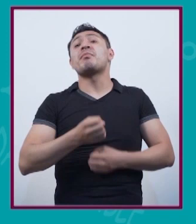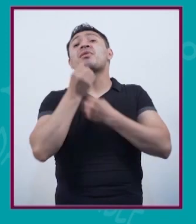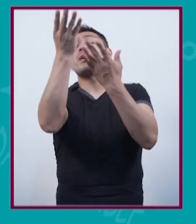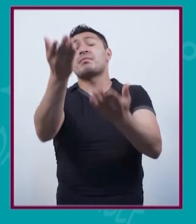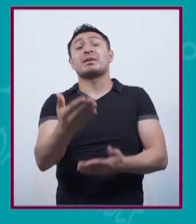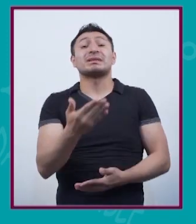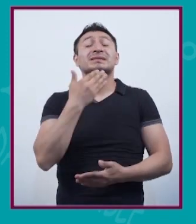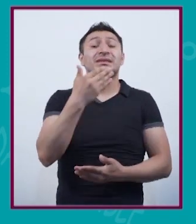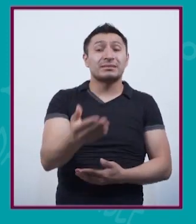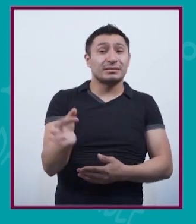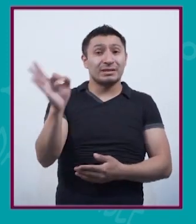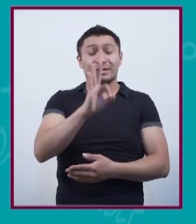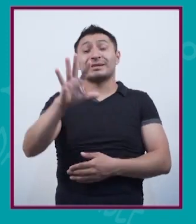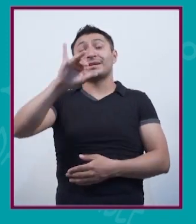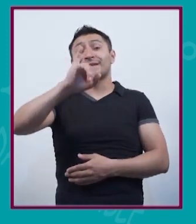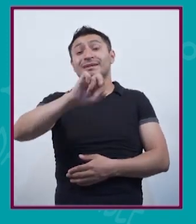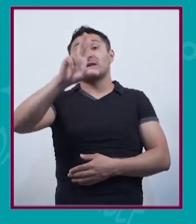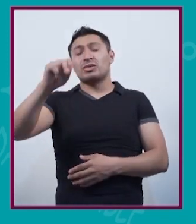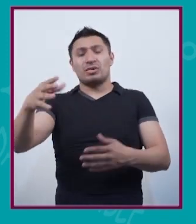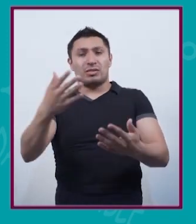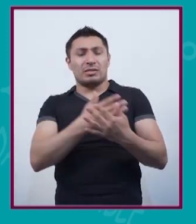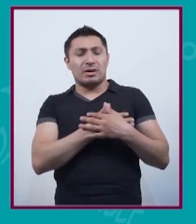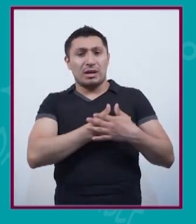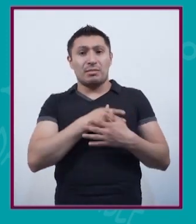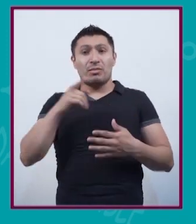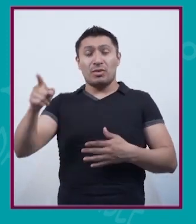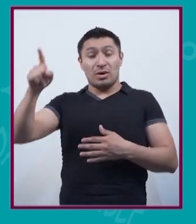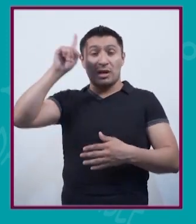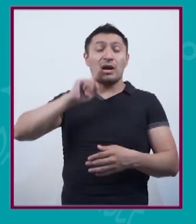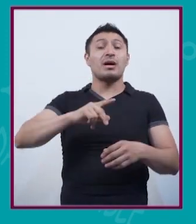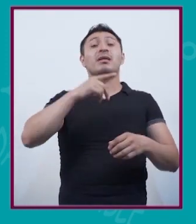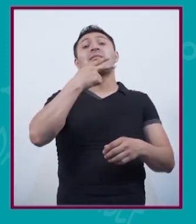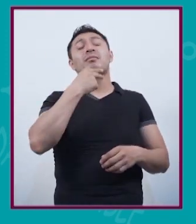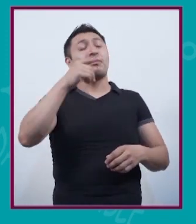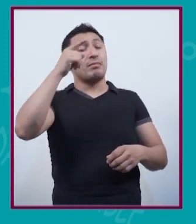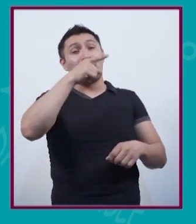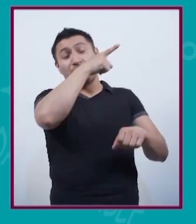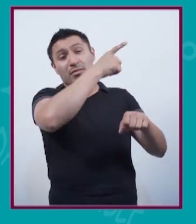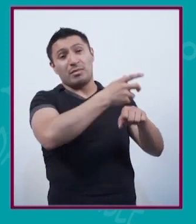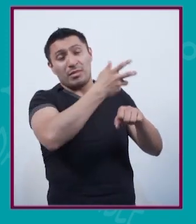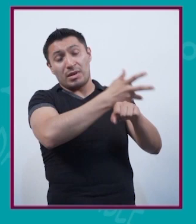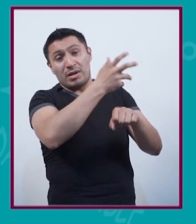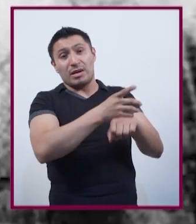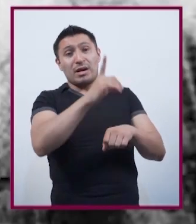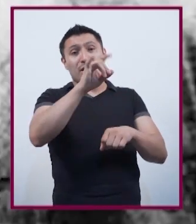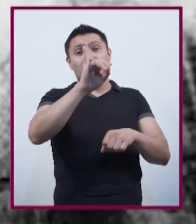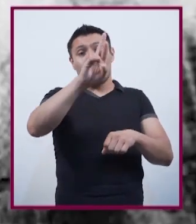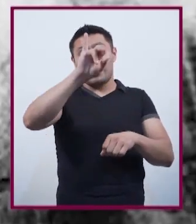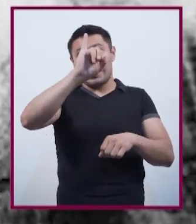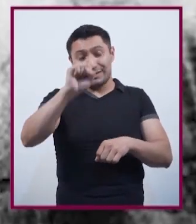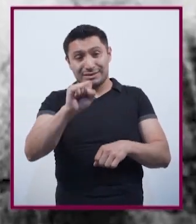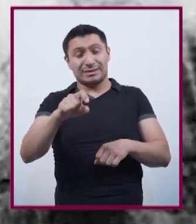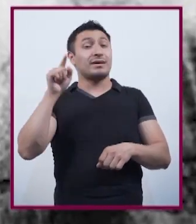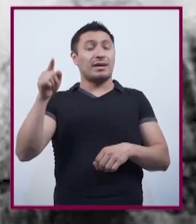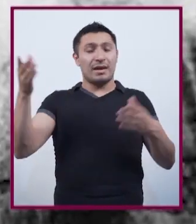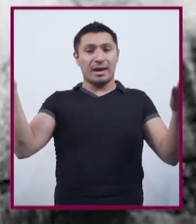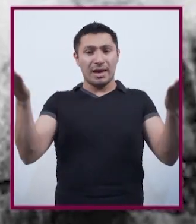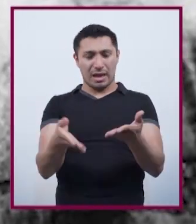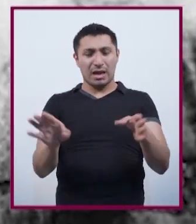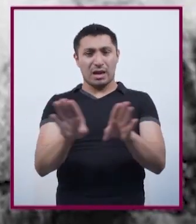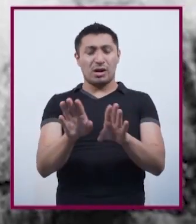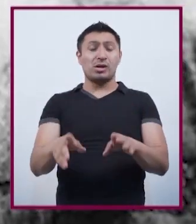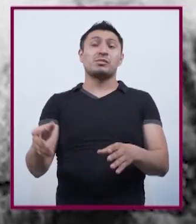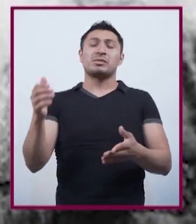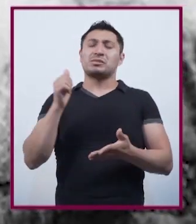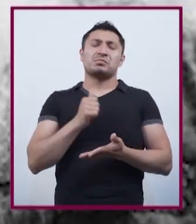sociedad machista, nunca pudiera expresar libremente si sostenía o no una relación amorosa con la escritora